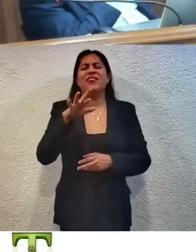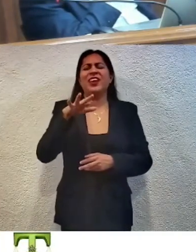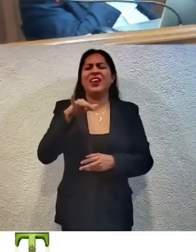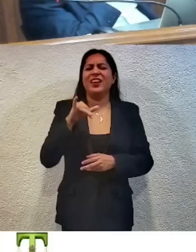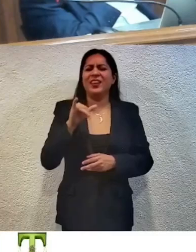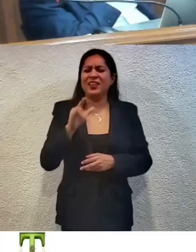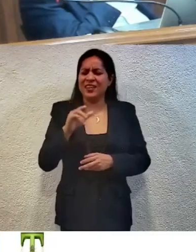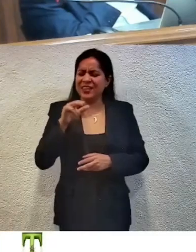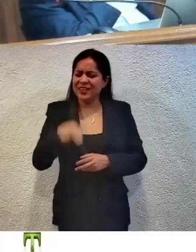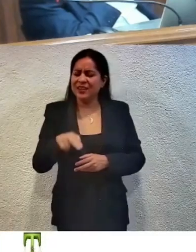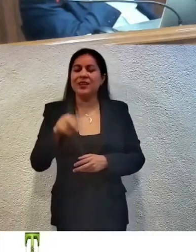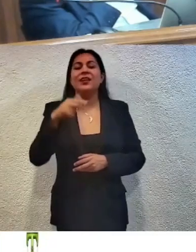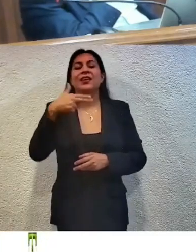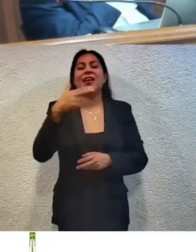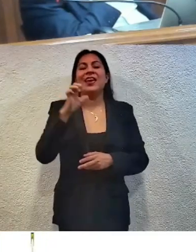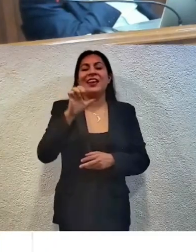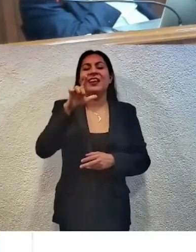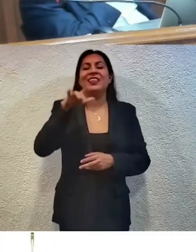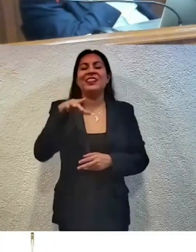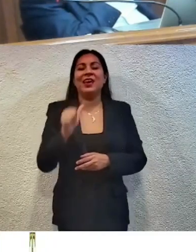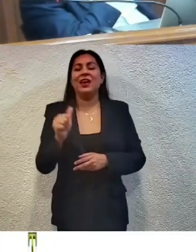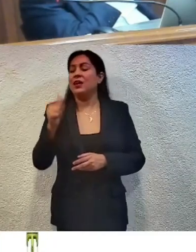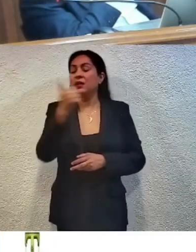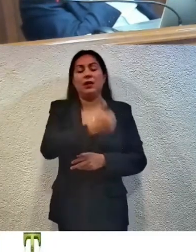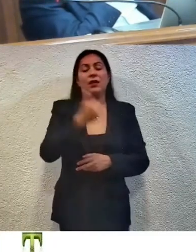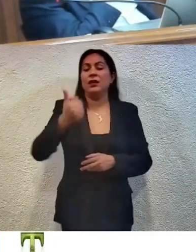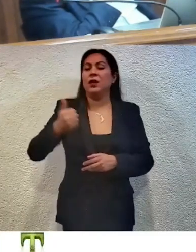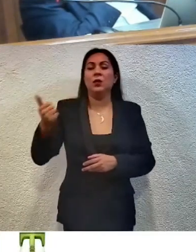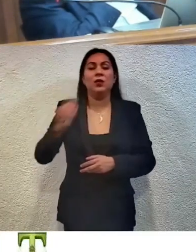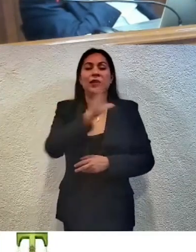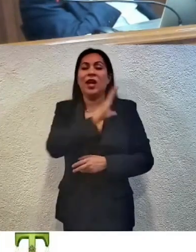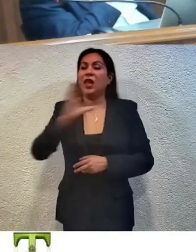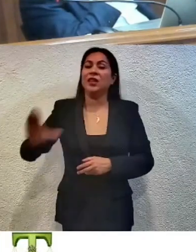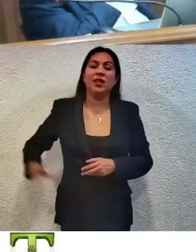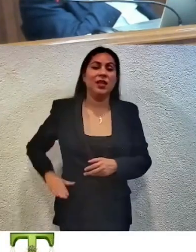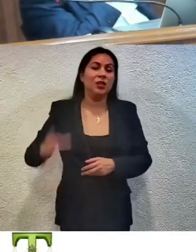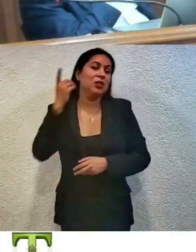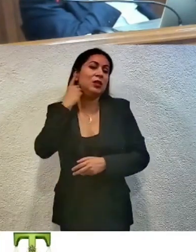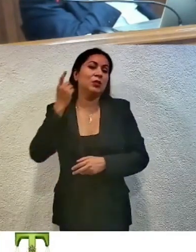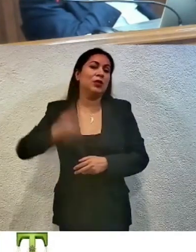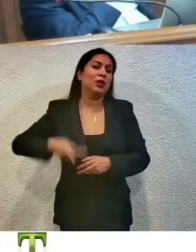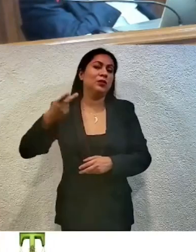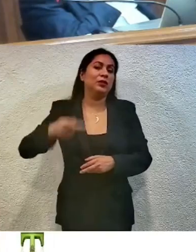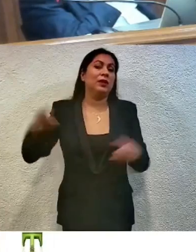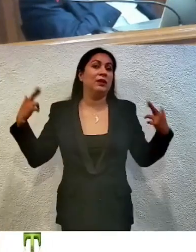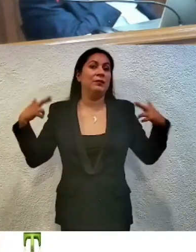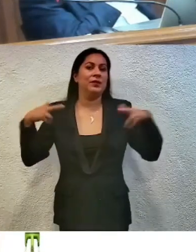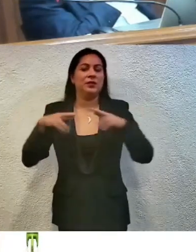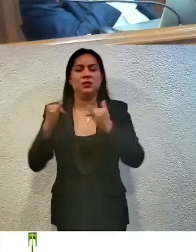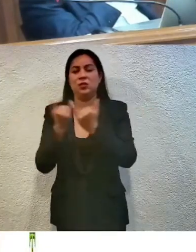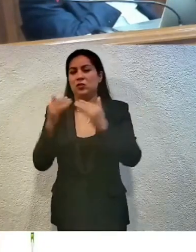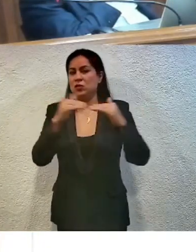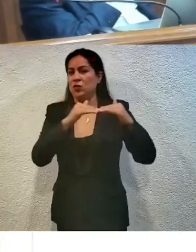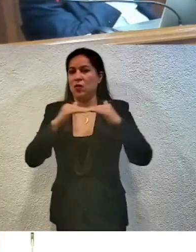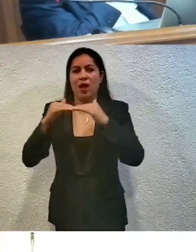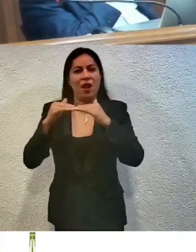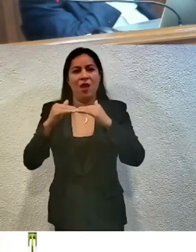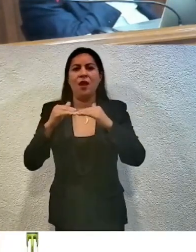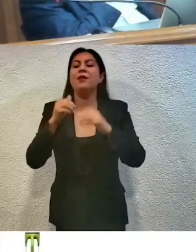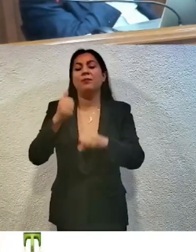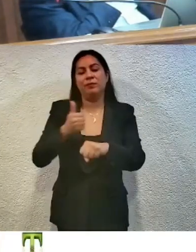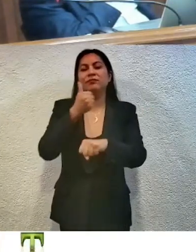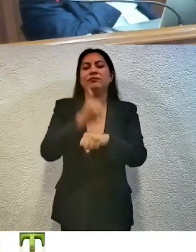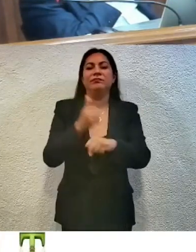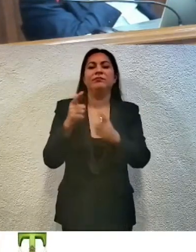Flores y Elida García Hernández en su calidad de candidatos a diputados locales de representación proporcional postulados por